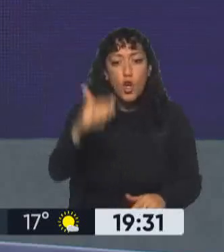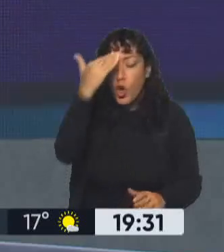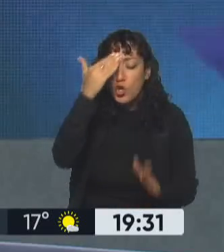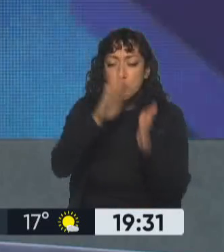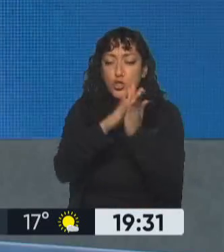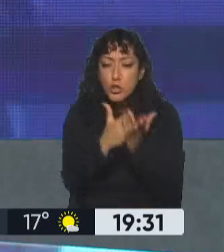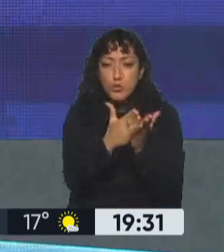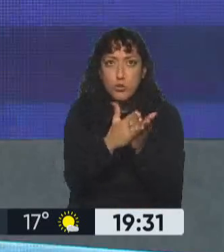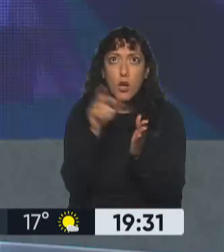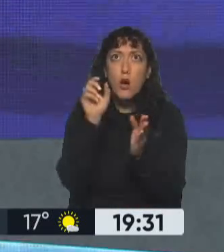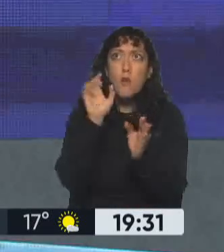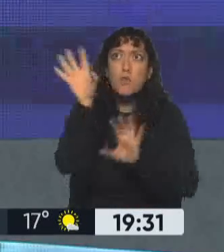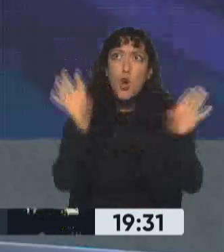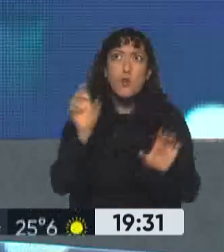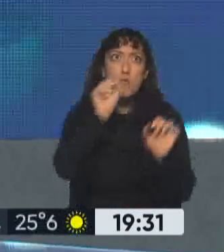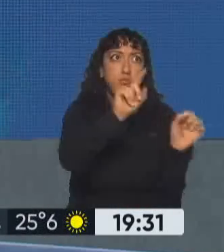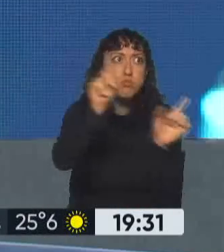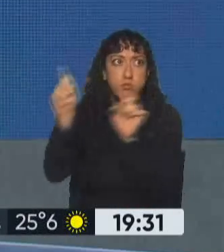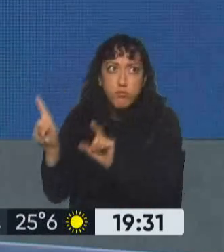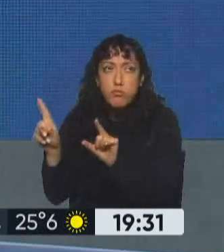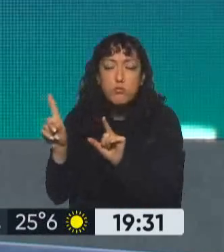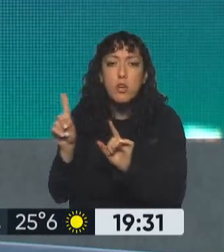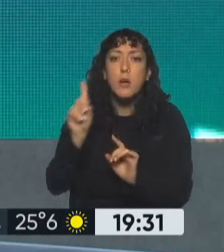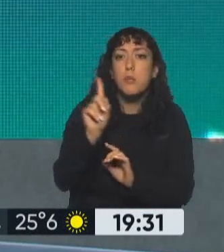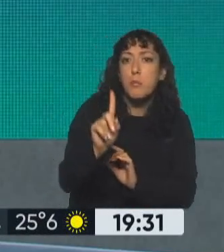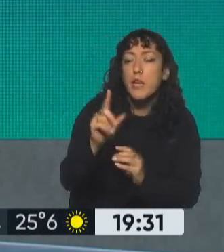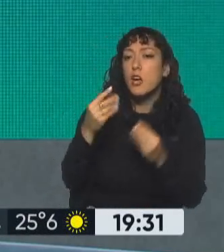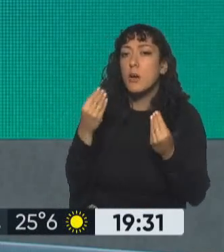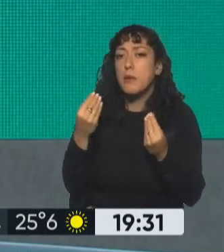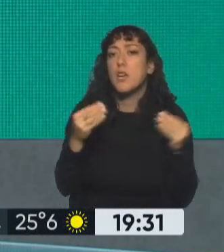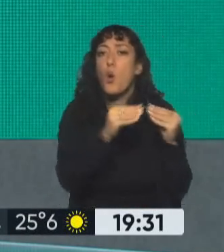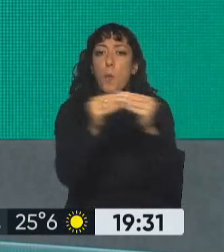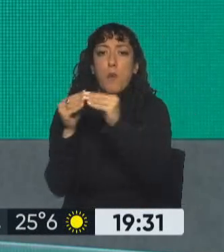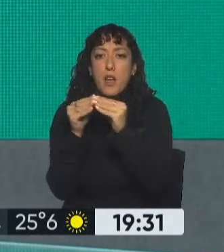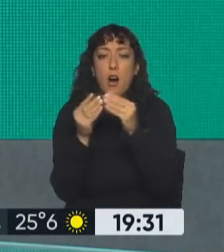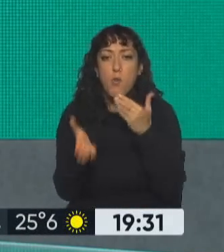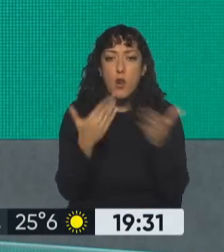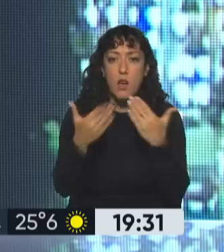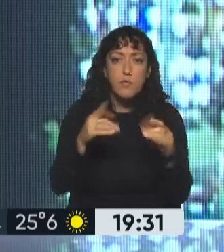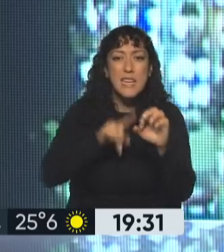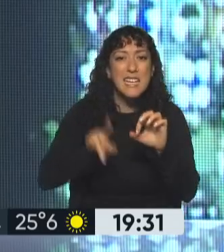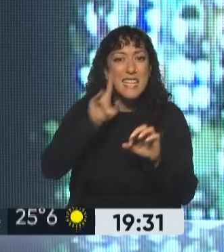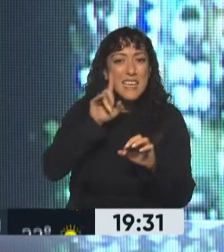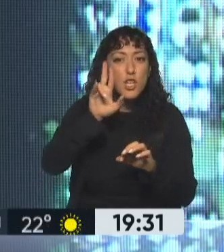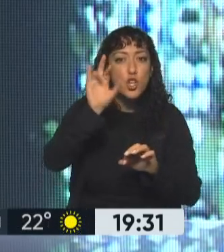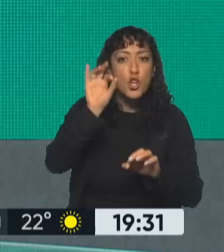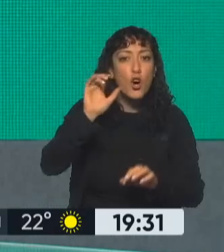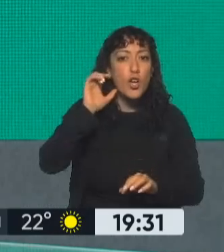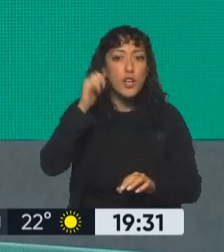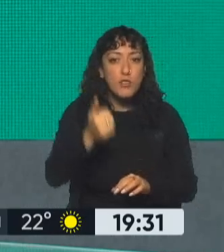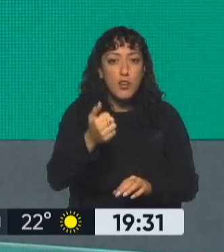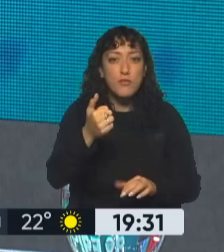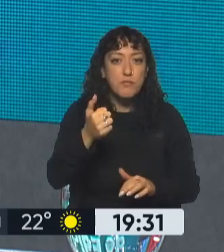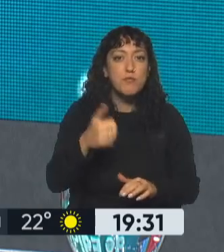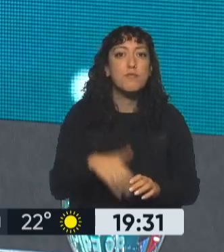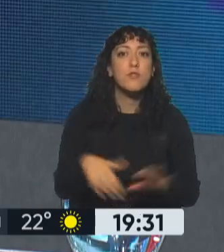le dice, momentito, Tucumán, momentito, San Juan. Pero vamos a hablar con los queridos colegas. Hola, Quiroga. ¿Cómo le va, maestro? Hola, Caram. ¿Cómo